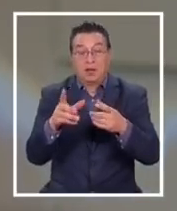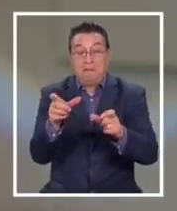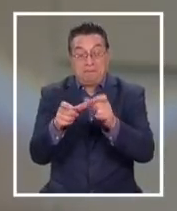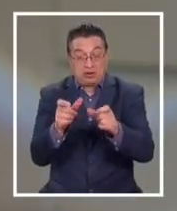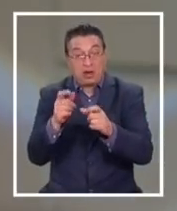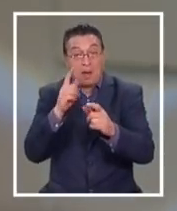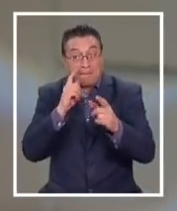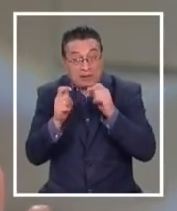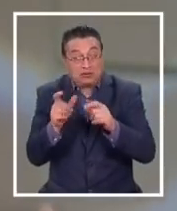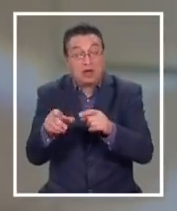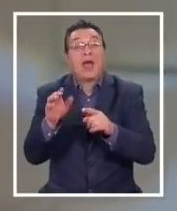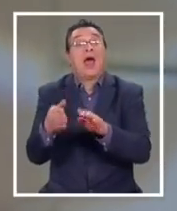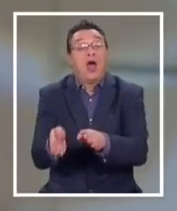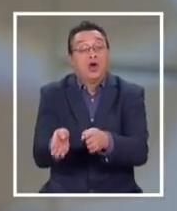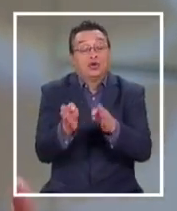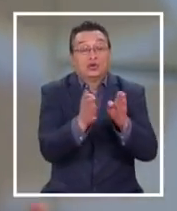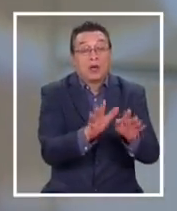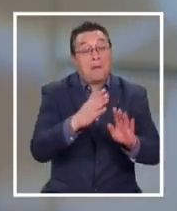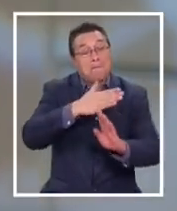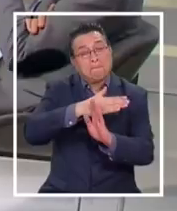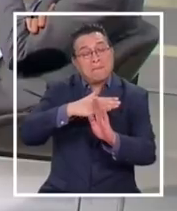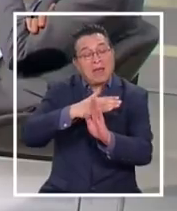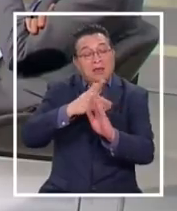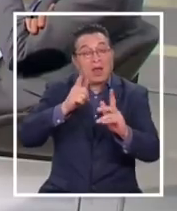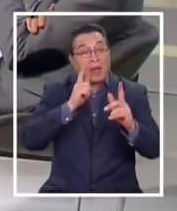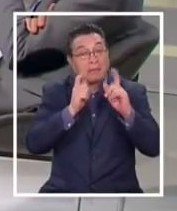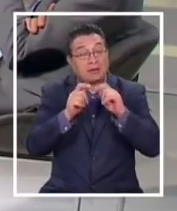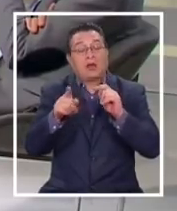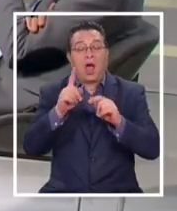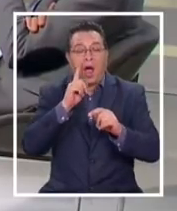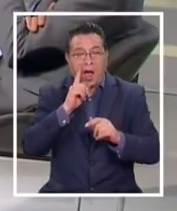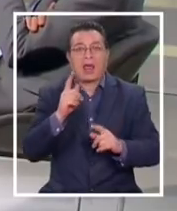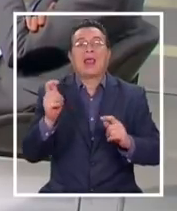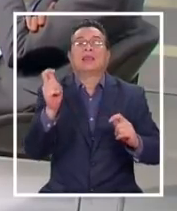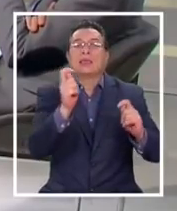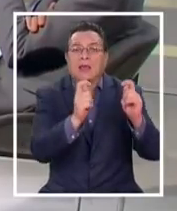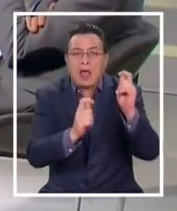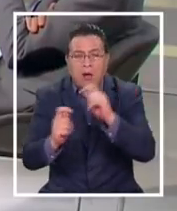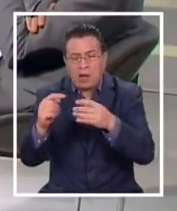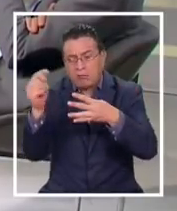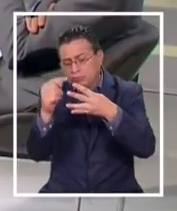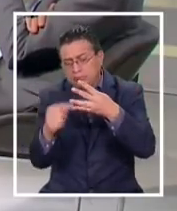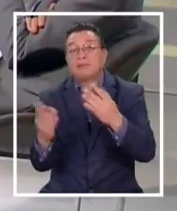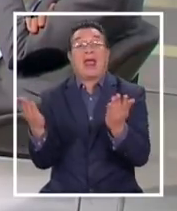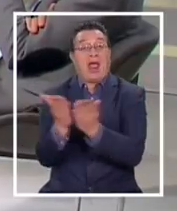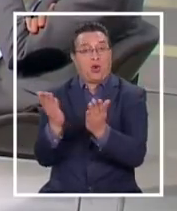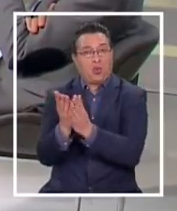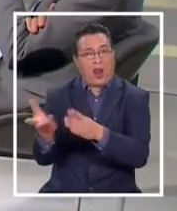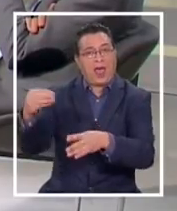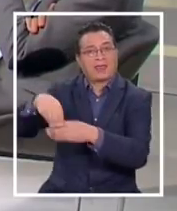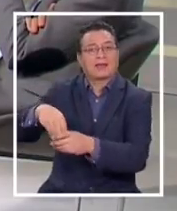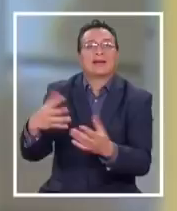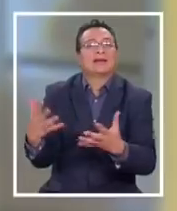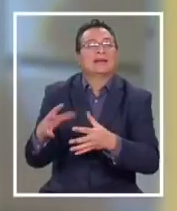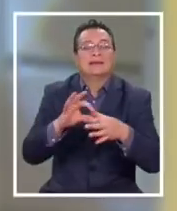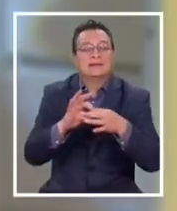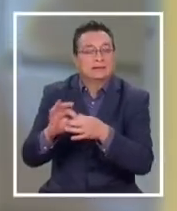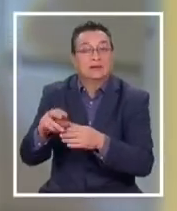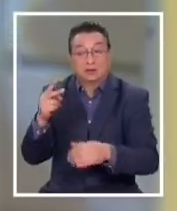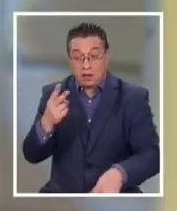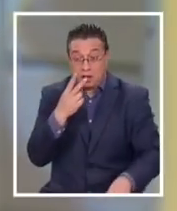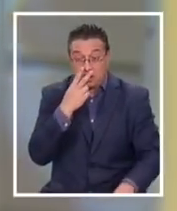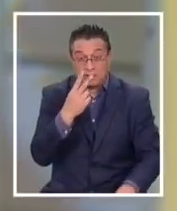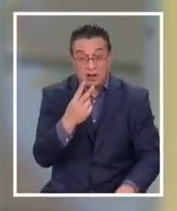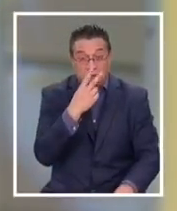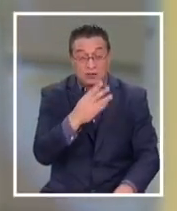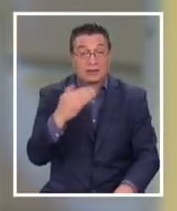riesgo, para población de mediano riesgo también tenemos terapia multisistémica en los colegios. ¿Y en qué consiste? Cuando vemos